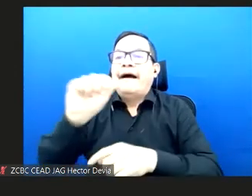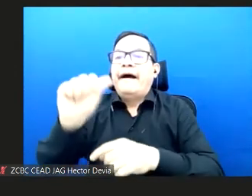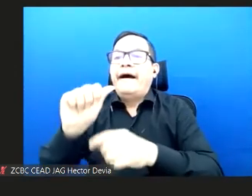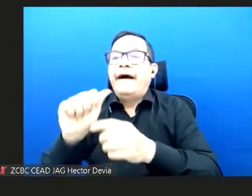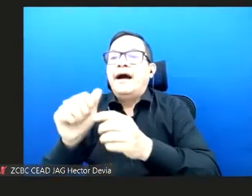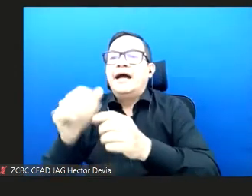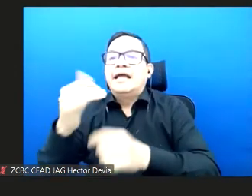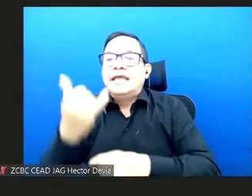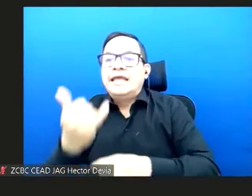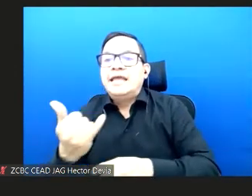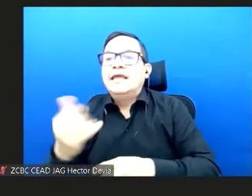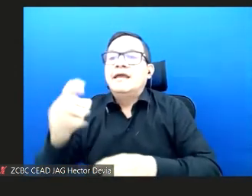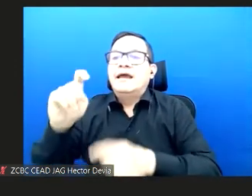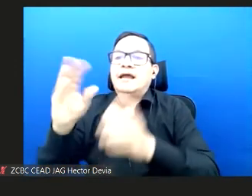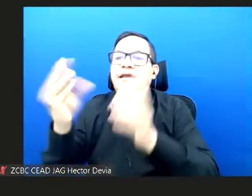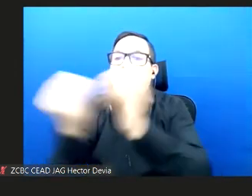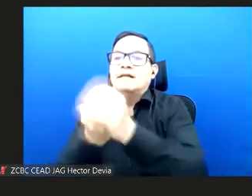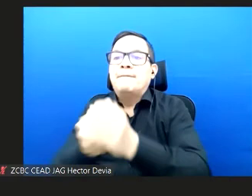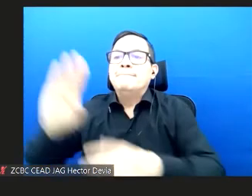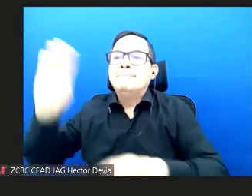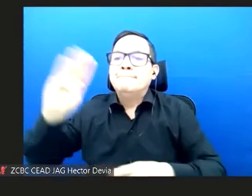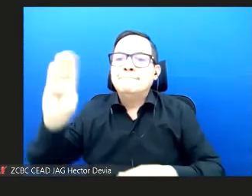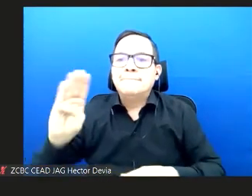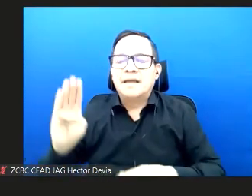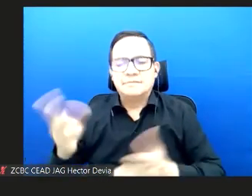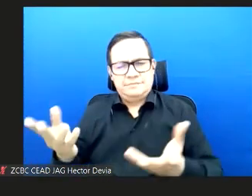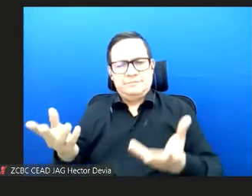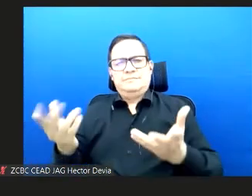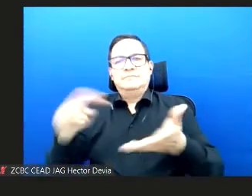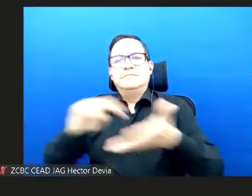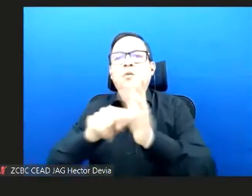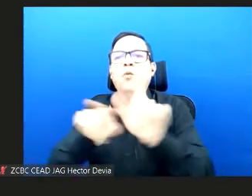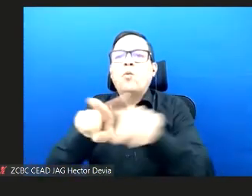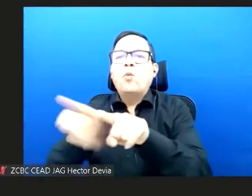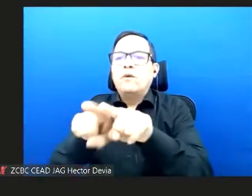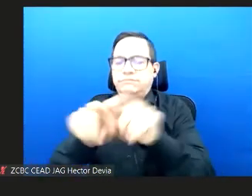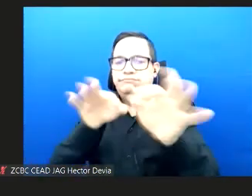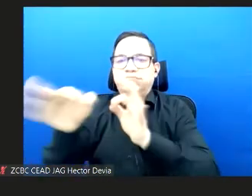Veamos esto con un ejemplo para que lo entendamos un poco mejor. Cuando los dos